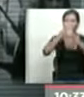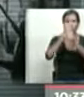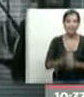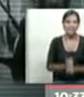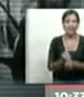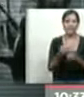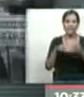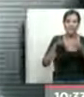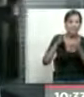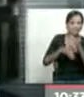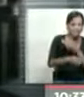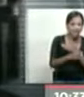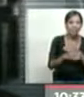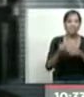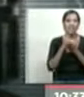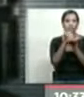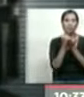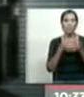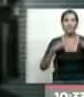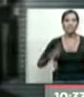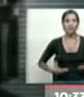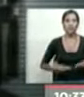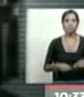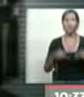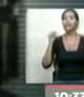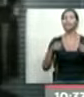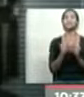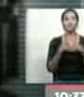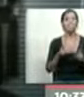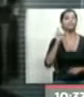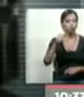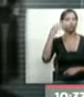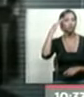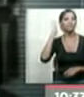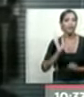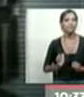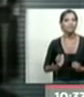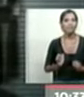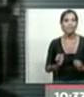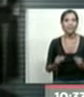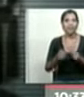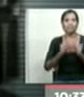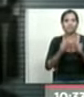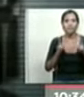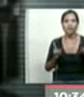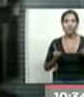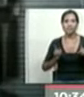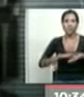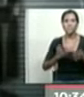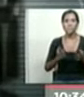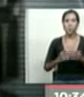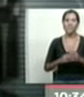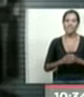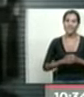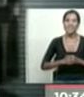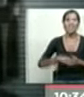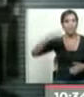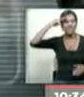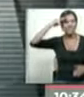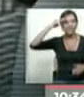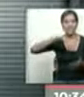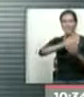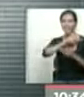de la ayuda humanitaria. Esta vez es distinto y tú lo sabes. Es distinto porque la Fuerza Armada Nacional se